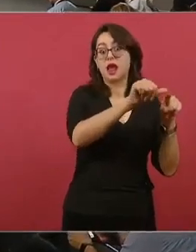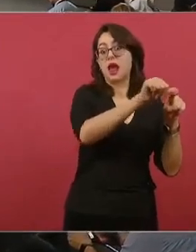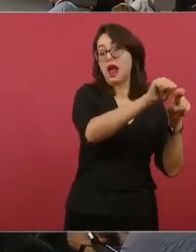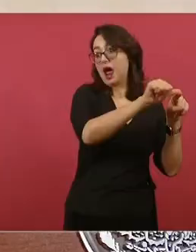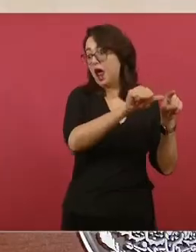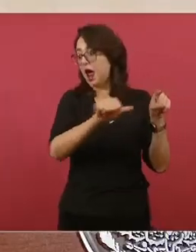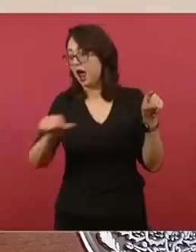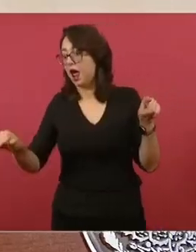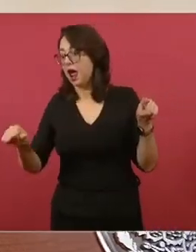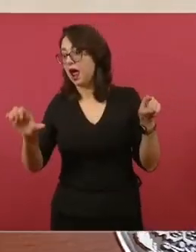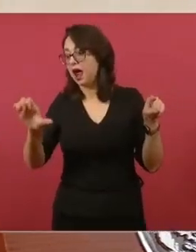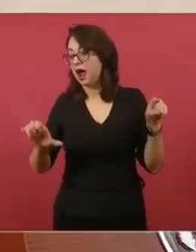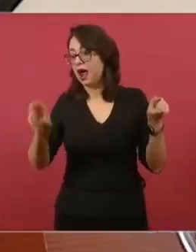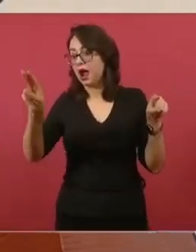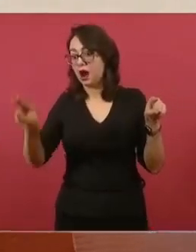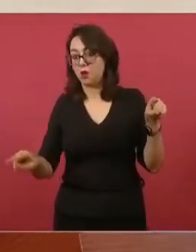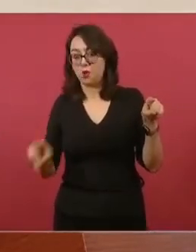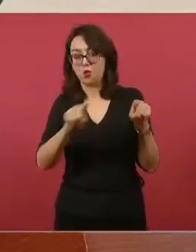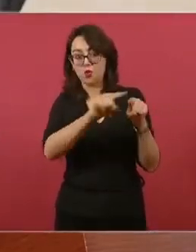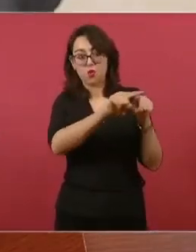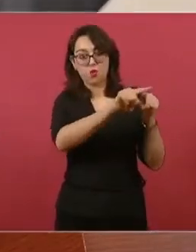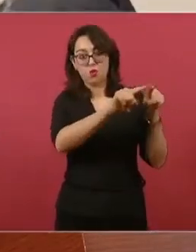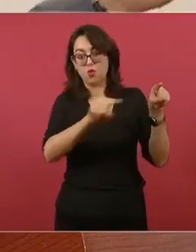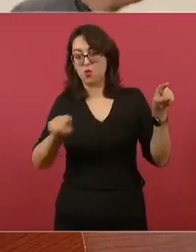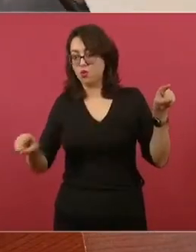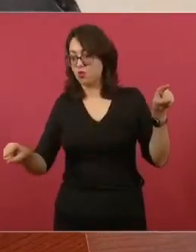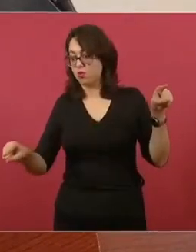a Cancún, de terraplén,